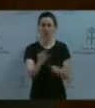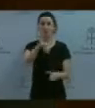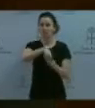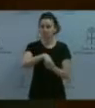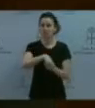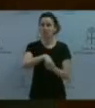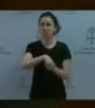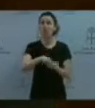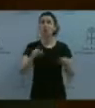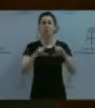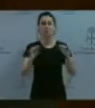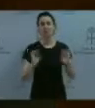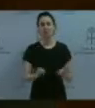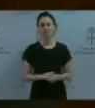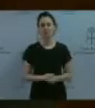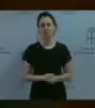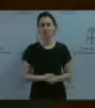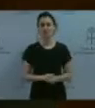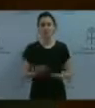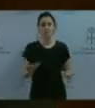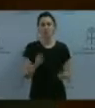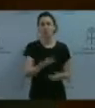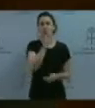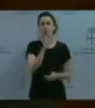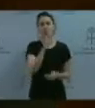curiosa forma esta de promocionar el asturiano impedir que se